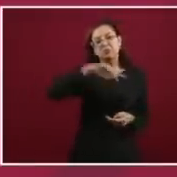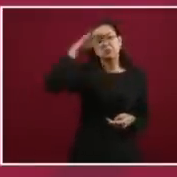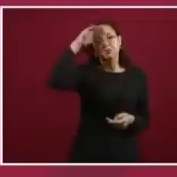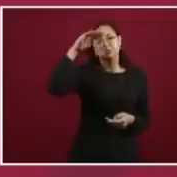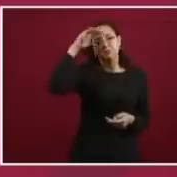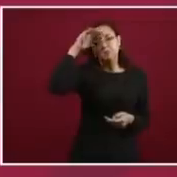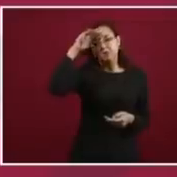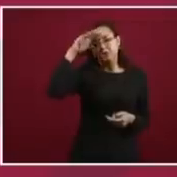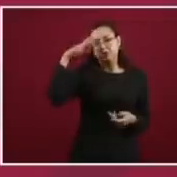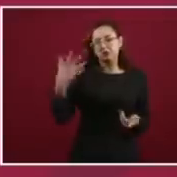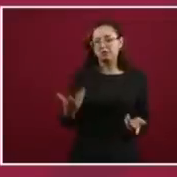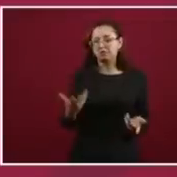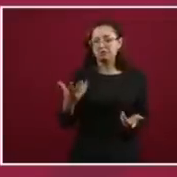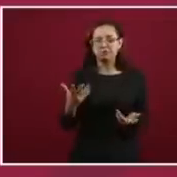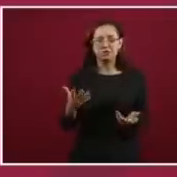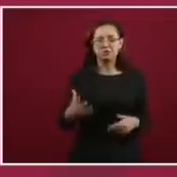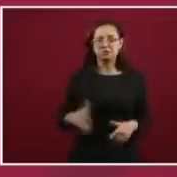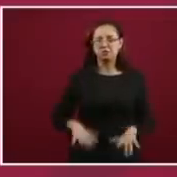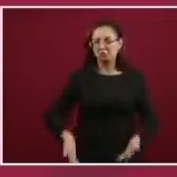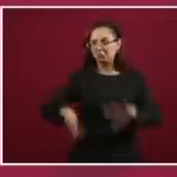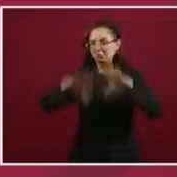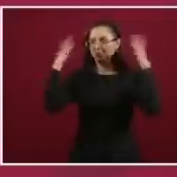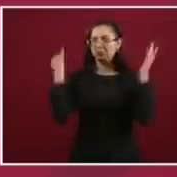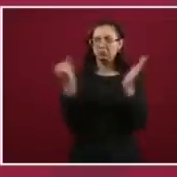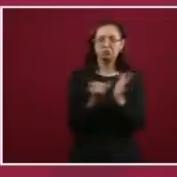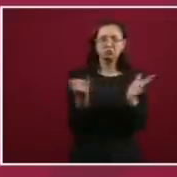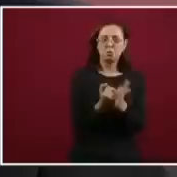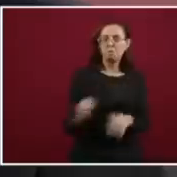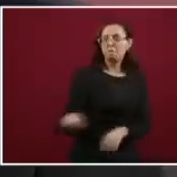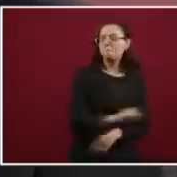no se puede en automático aumentar impuestos